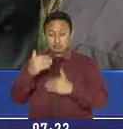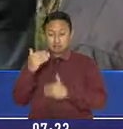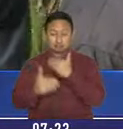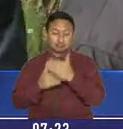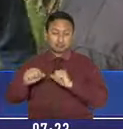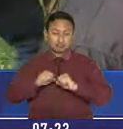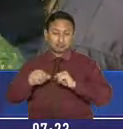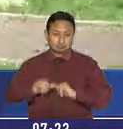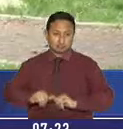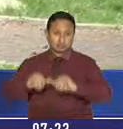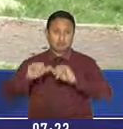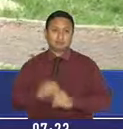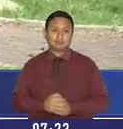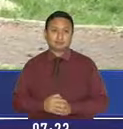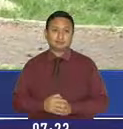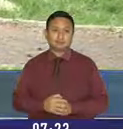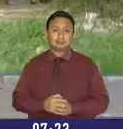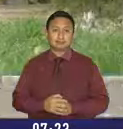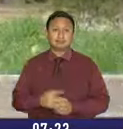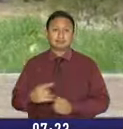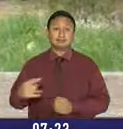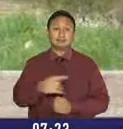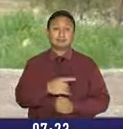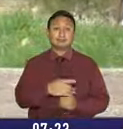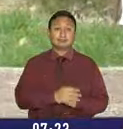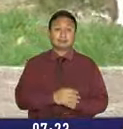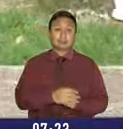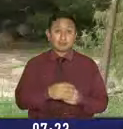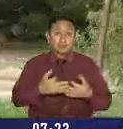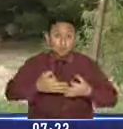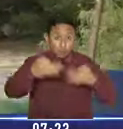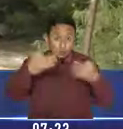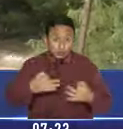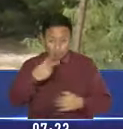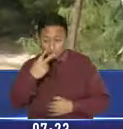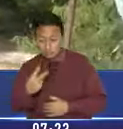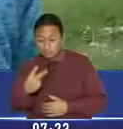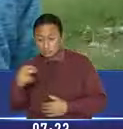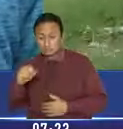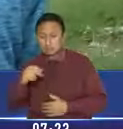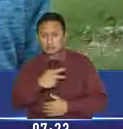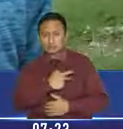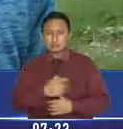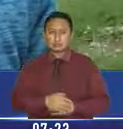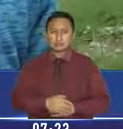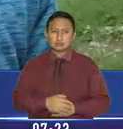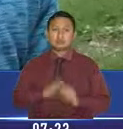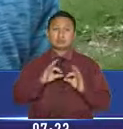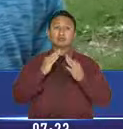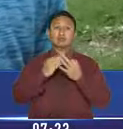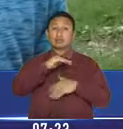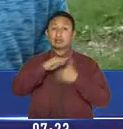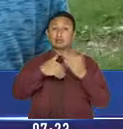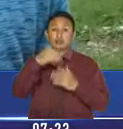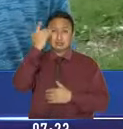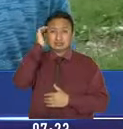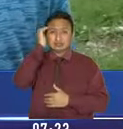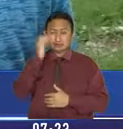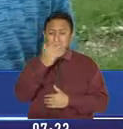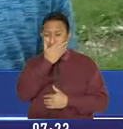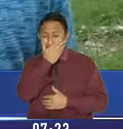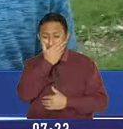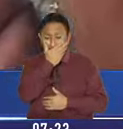se vivieron hasta confirmar que se trataba de su ser querido. Todos la familia están desesperados por encontrarle. Doy gracias